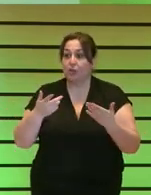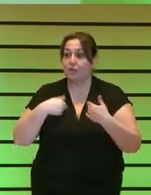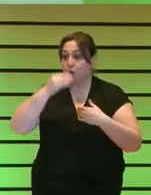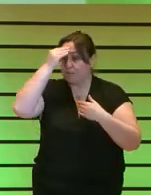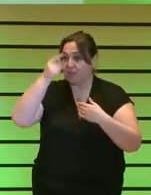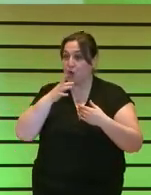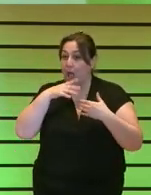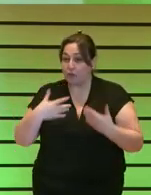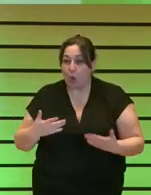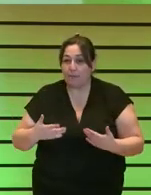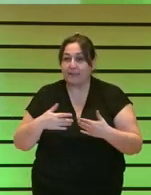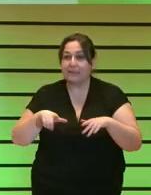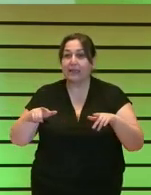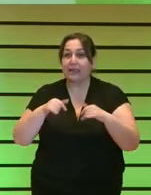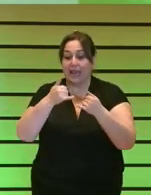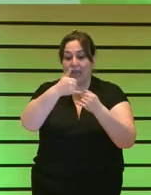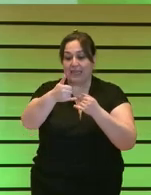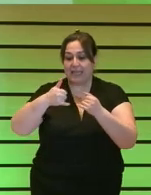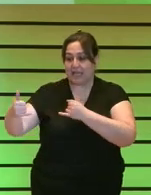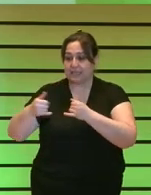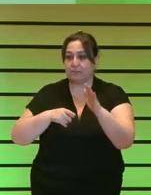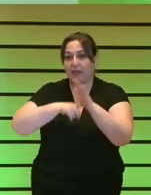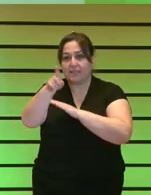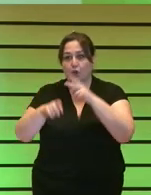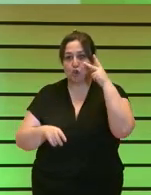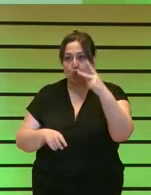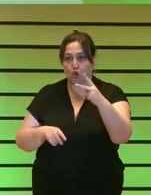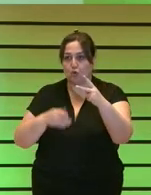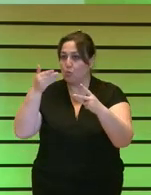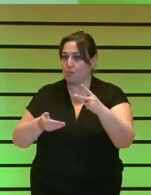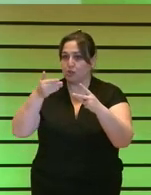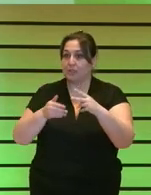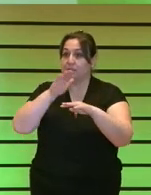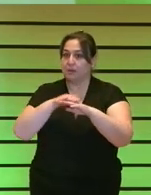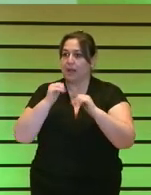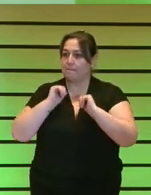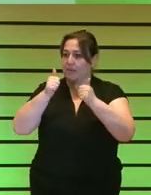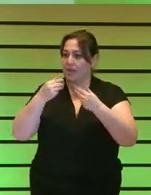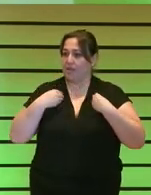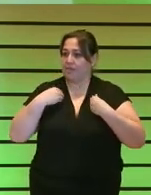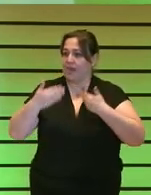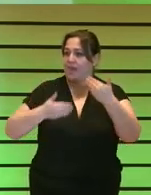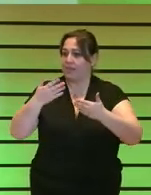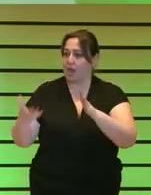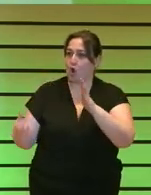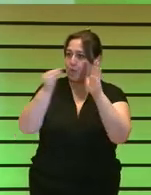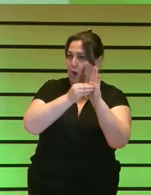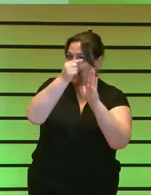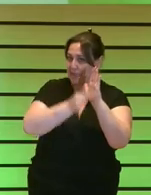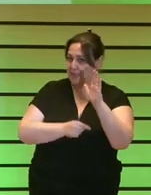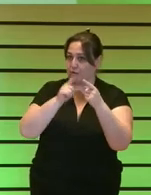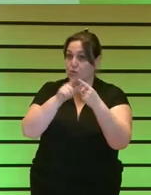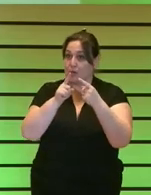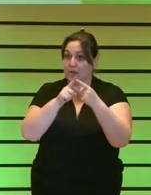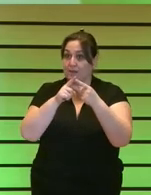hay dos líneas muy importante de desarrollo para incorporar estos criterios al día a día de estas entidades una enfatizar